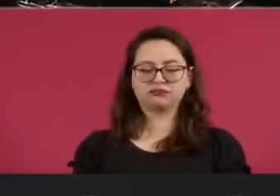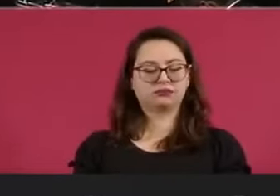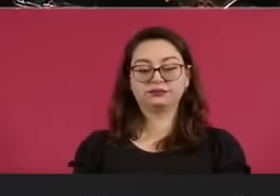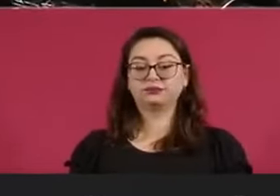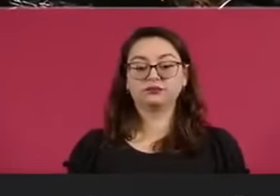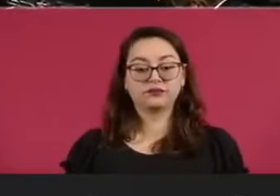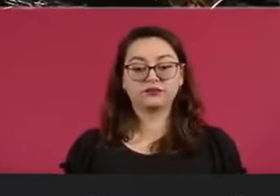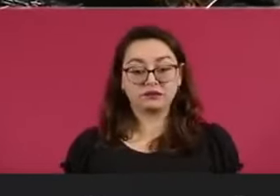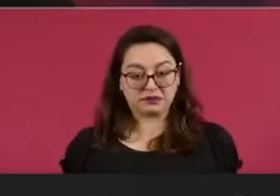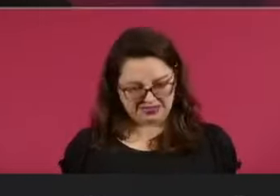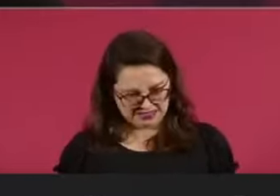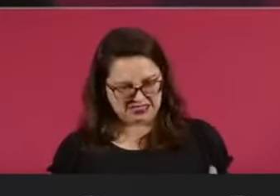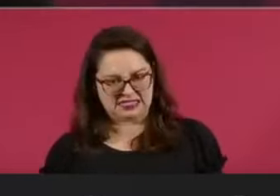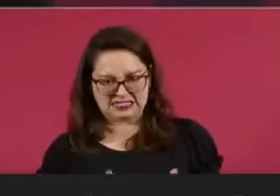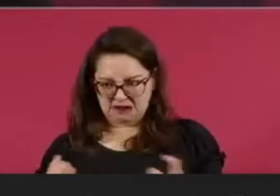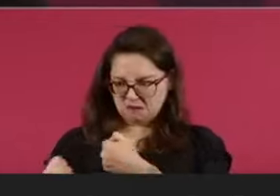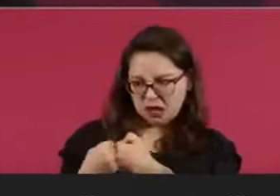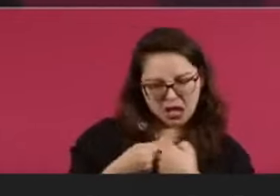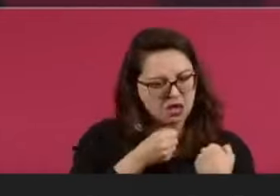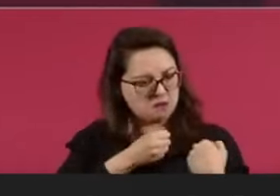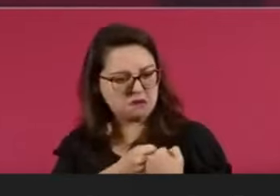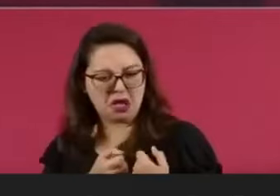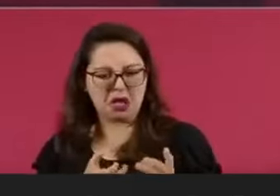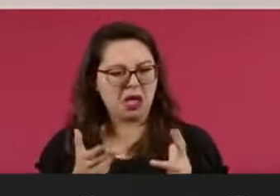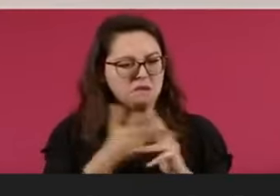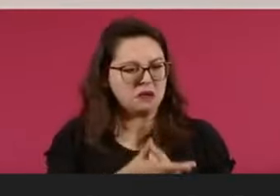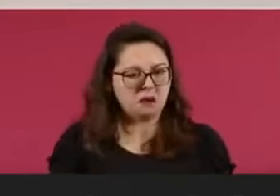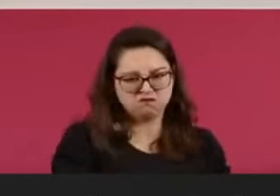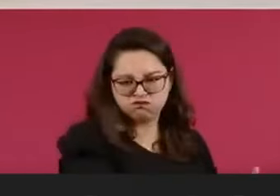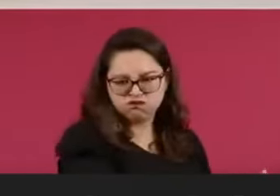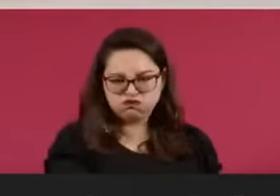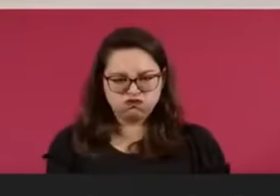no hay enfrentamientos, que no haya masacres